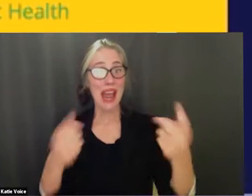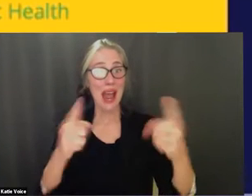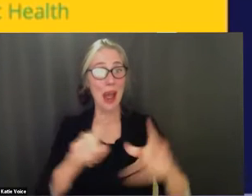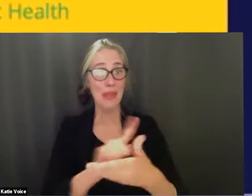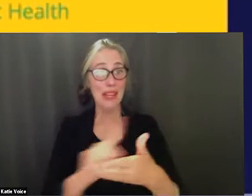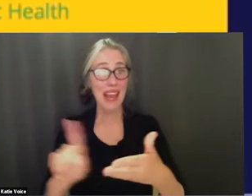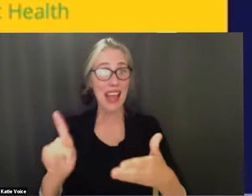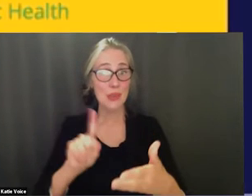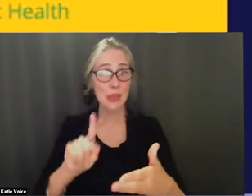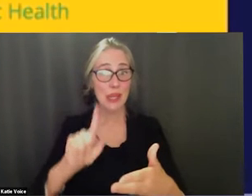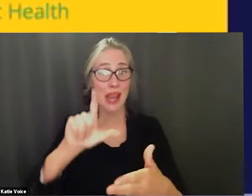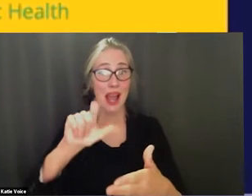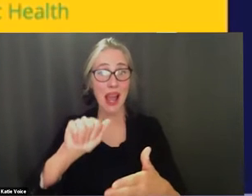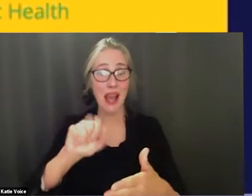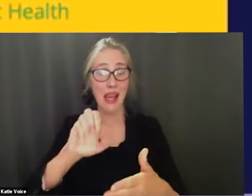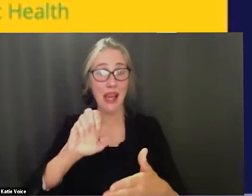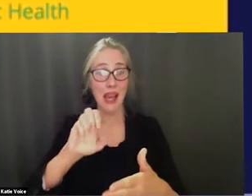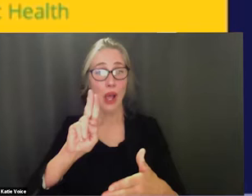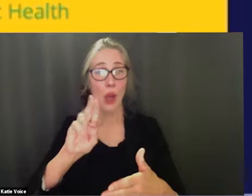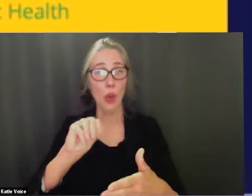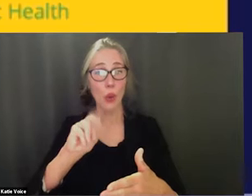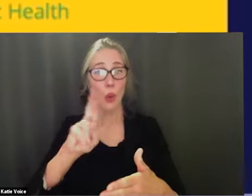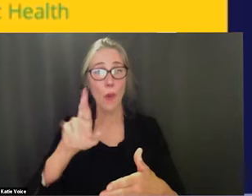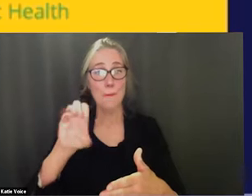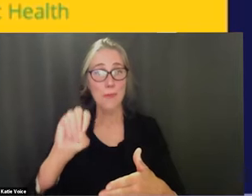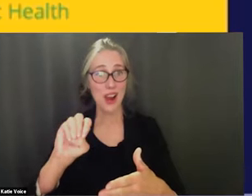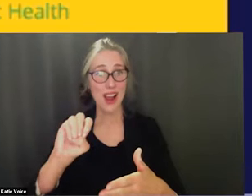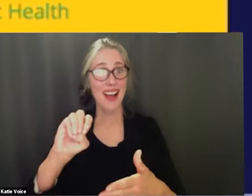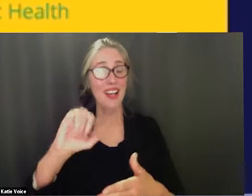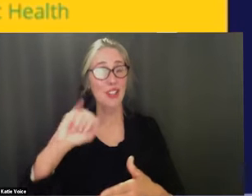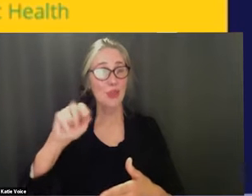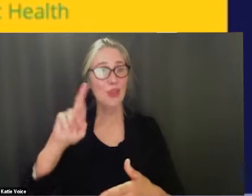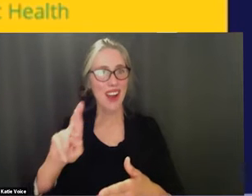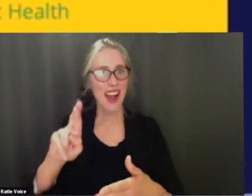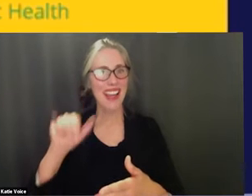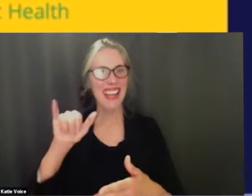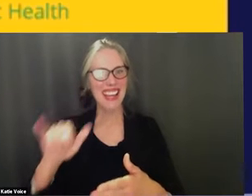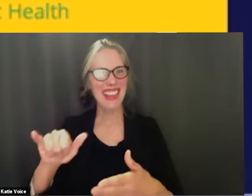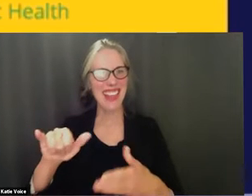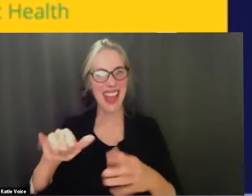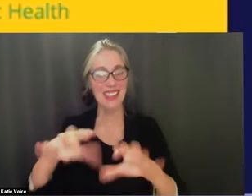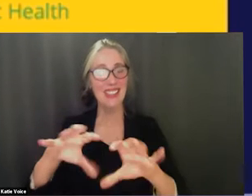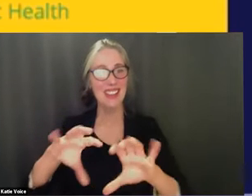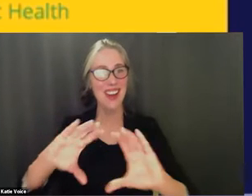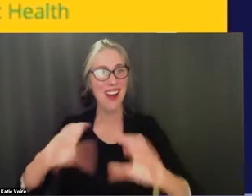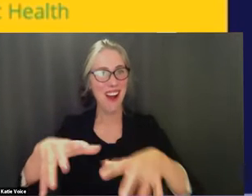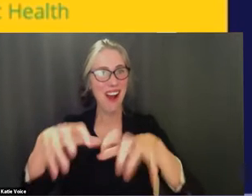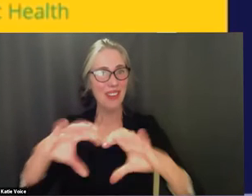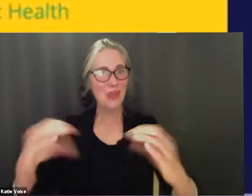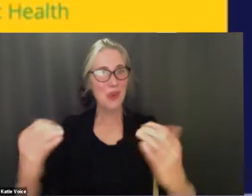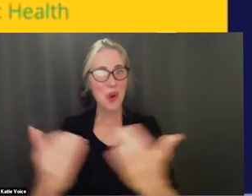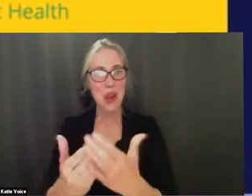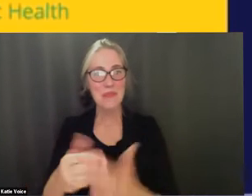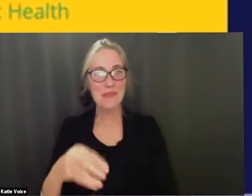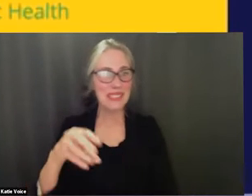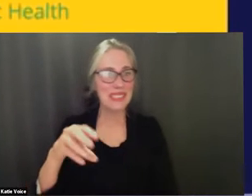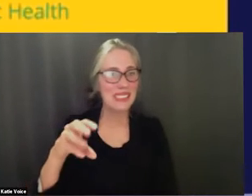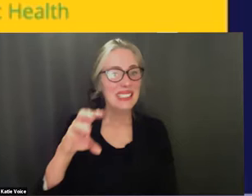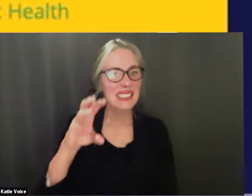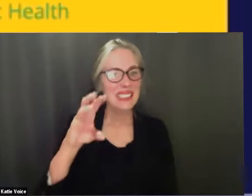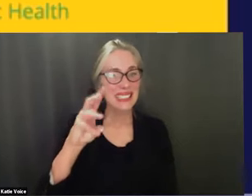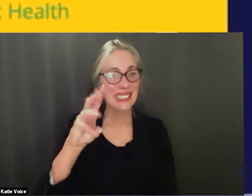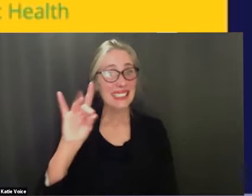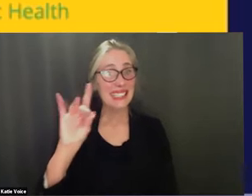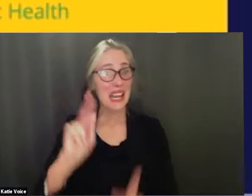Teatro Joanne Keynes, tuvimos 68 estudiantes que se vacunaron de los grados séptimo y octavo. Y el día de hoy abrimos